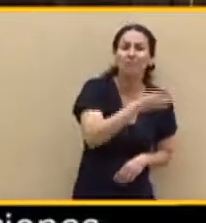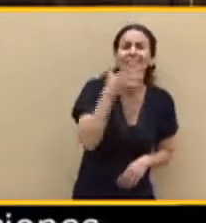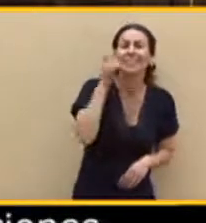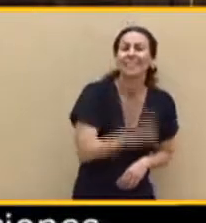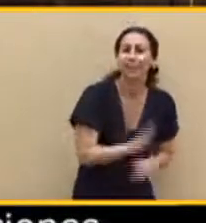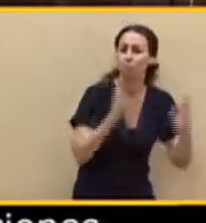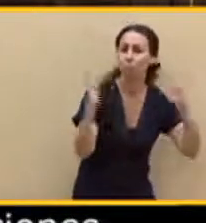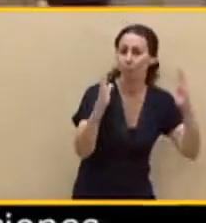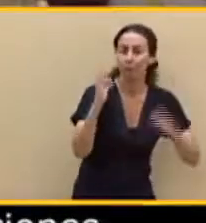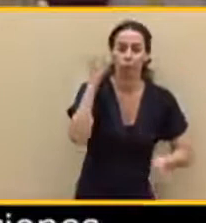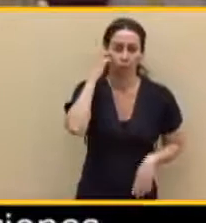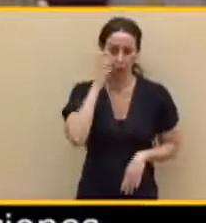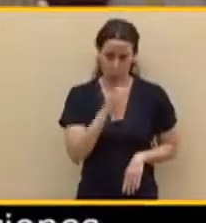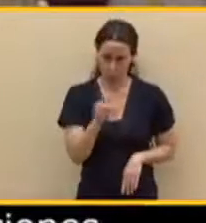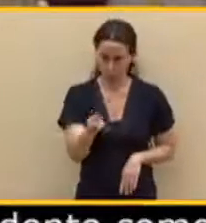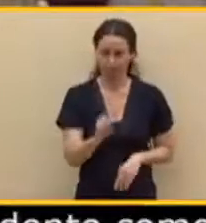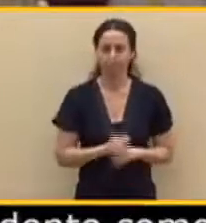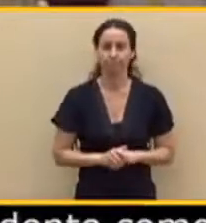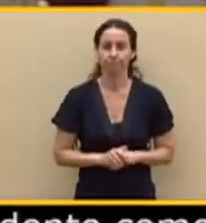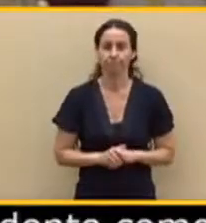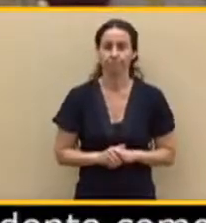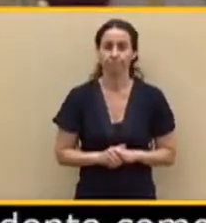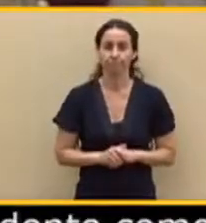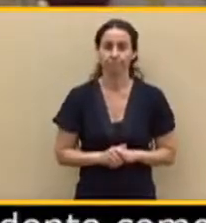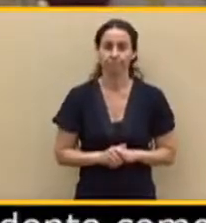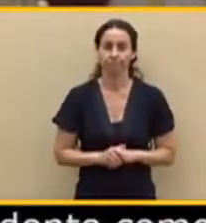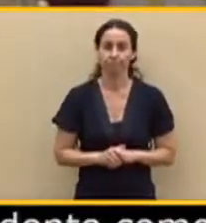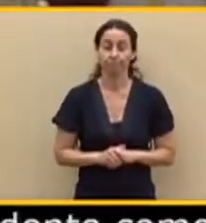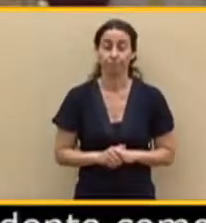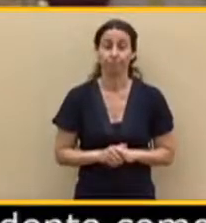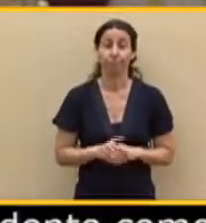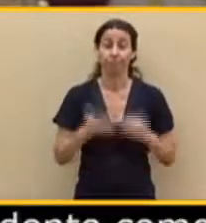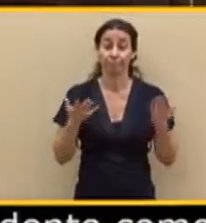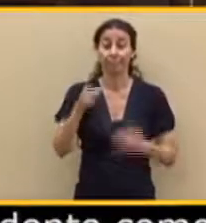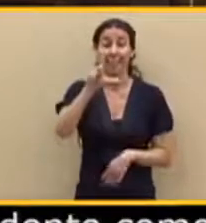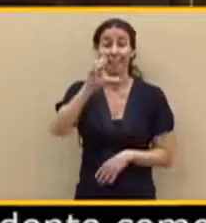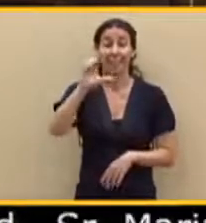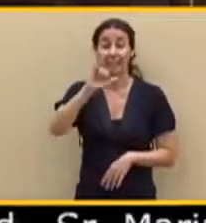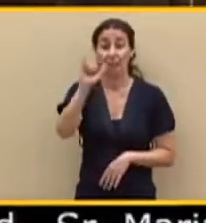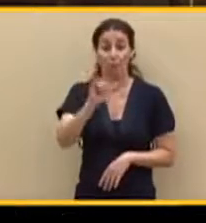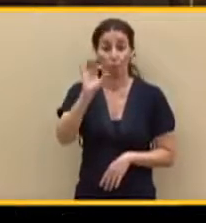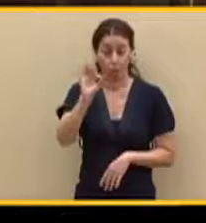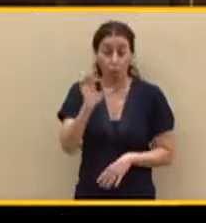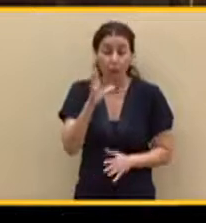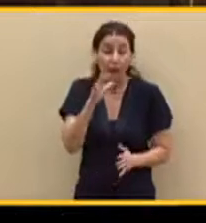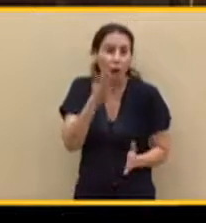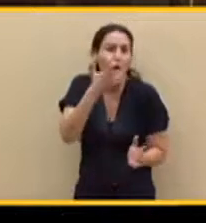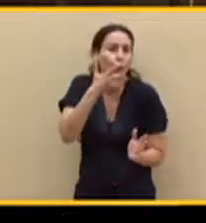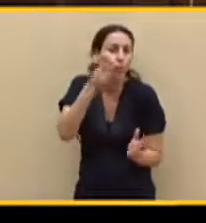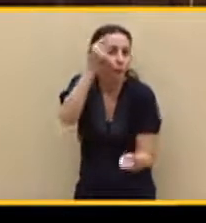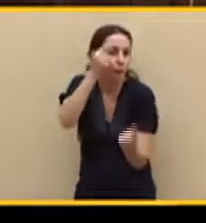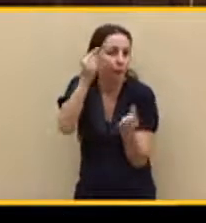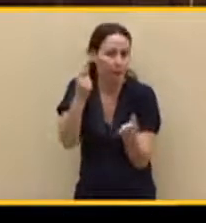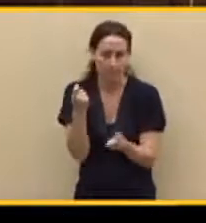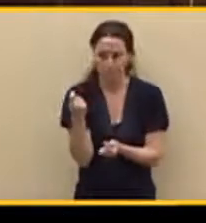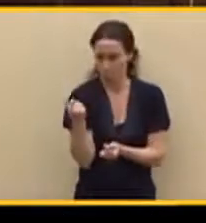Rajoy. Y miren, la operación Lezo, solo con los detalles que conocemos hasta ahora, es también uno